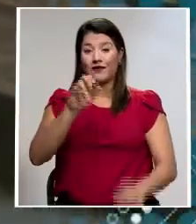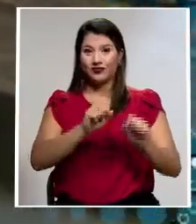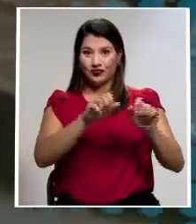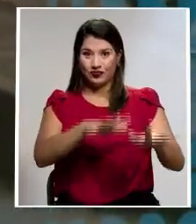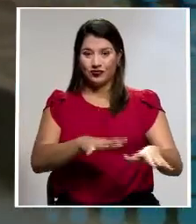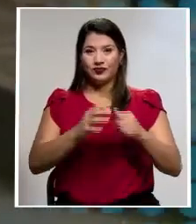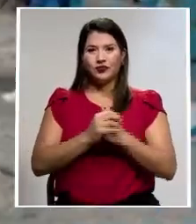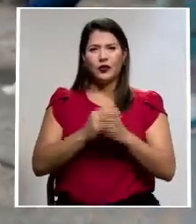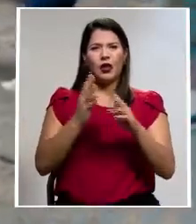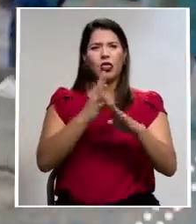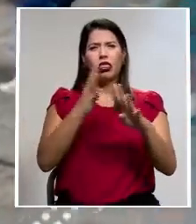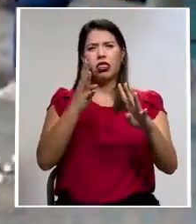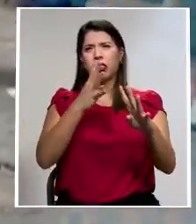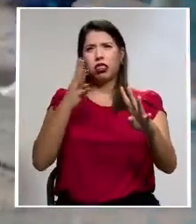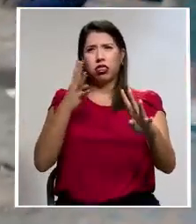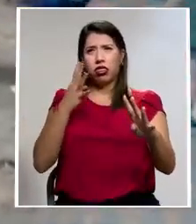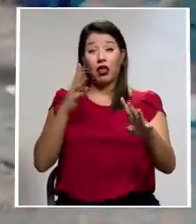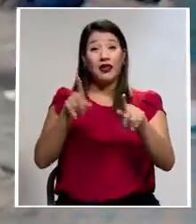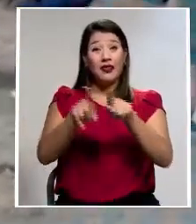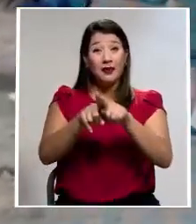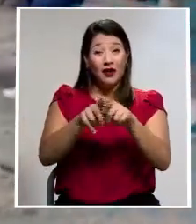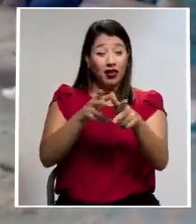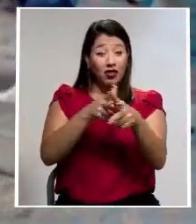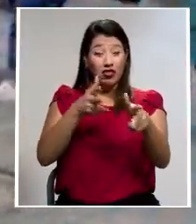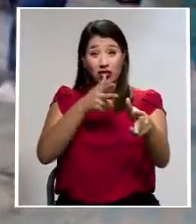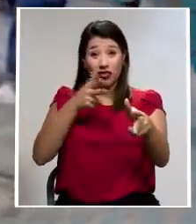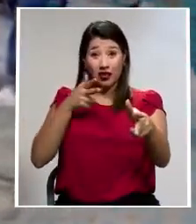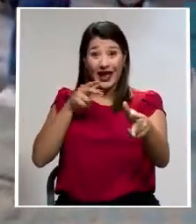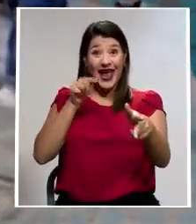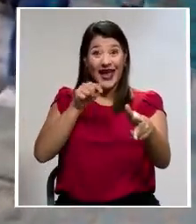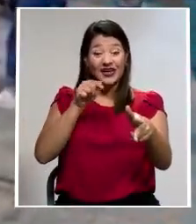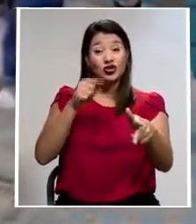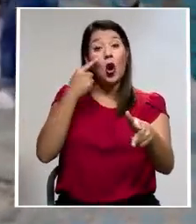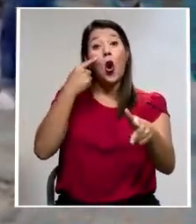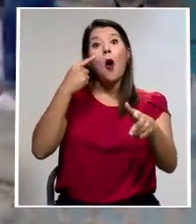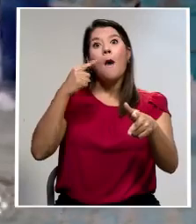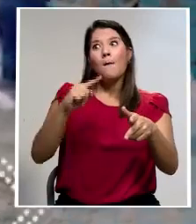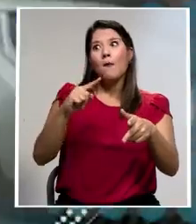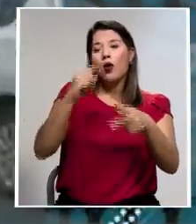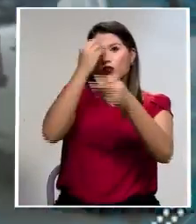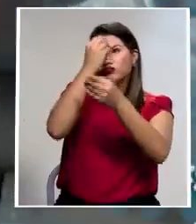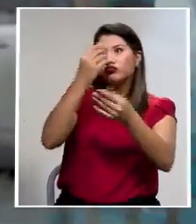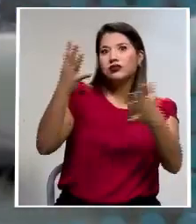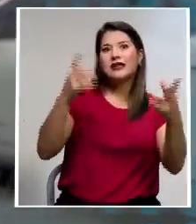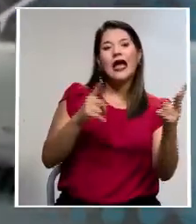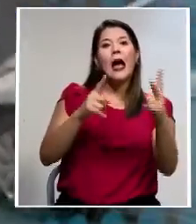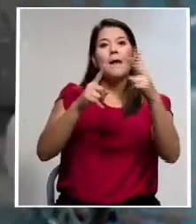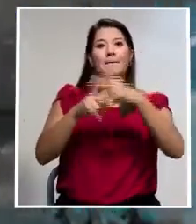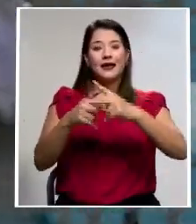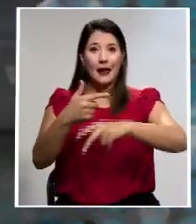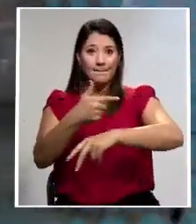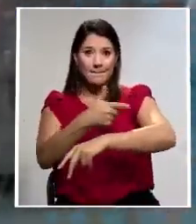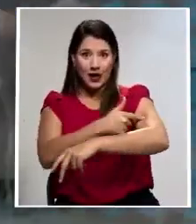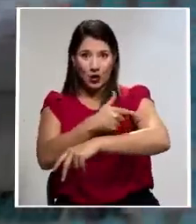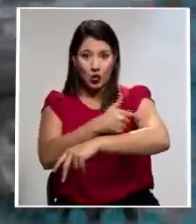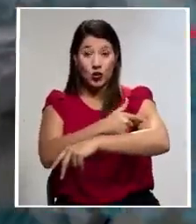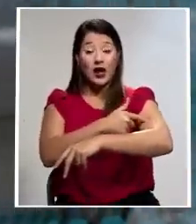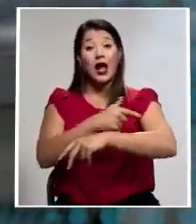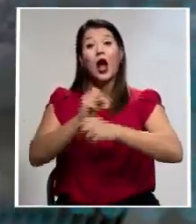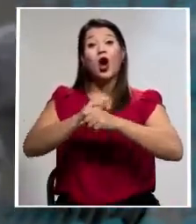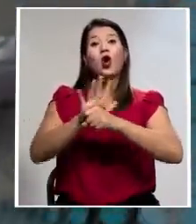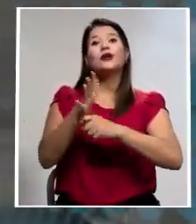Filas extensas y caos vial, eso generó el anuncio de la caja donde se aplicaría la vacuna contra la COVID-19 a personas mayores de 30